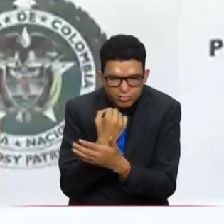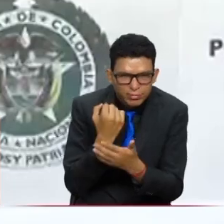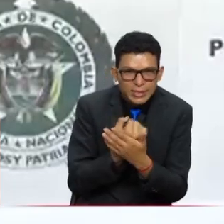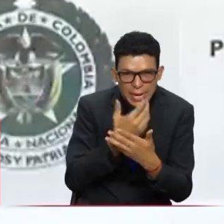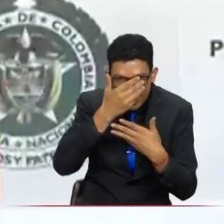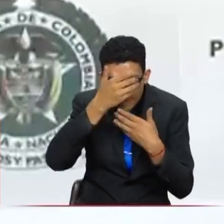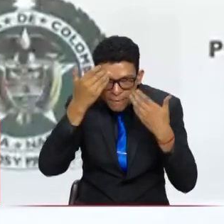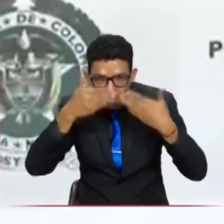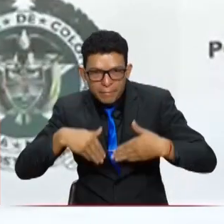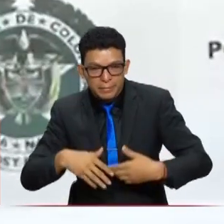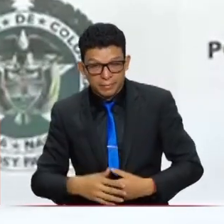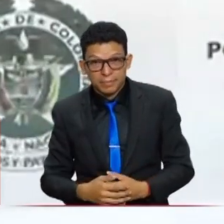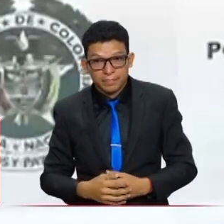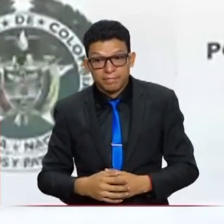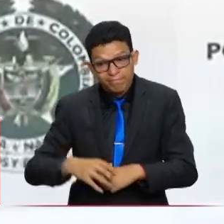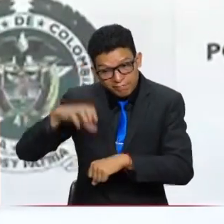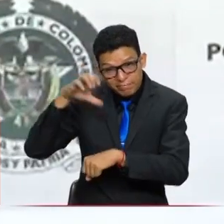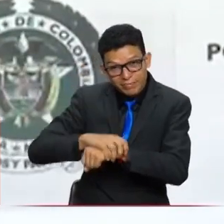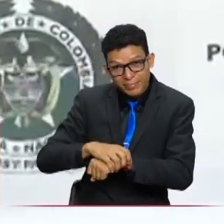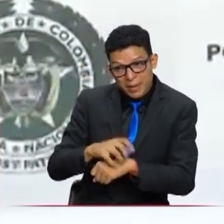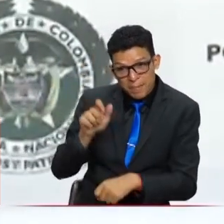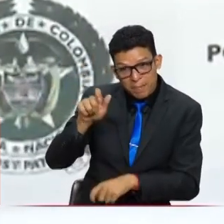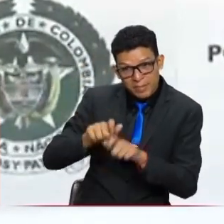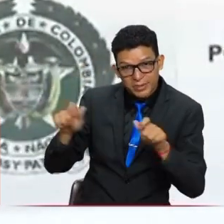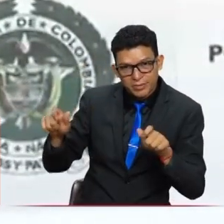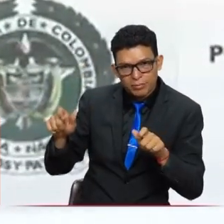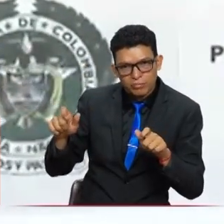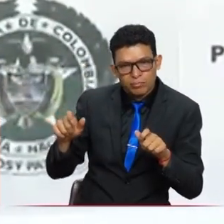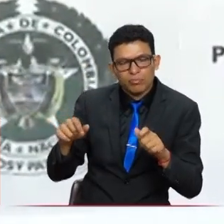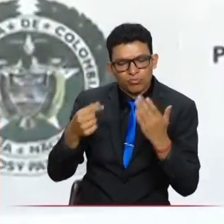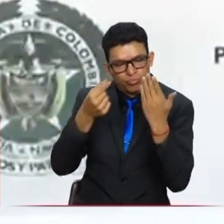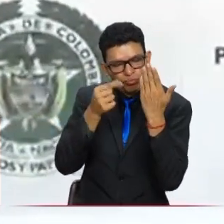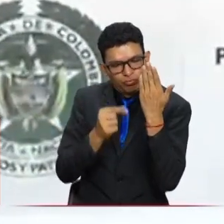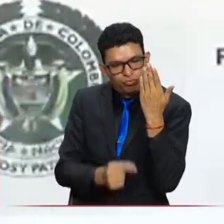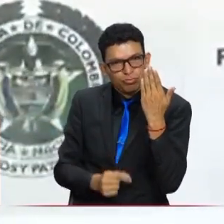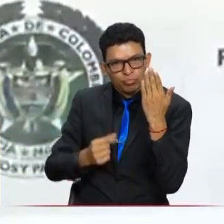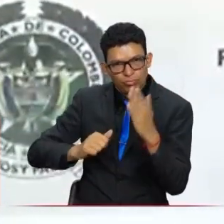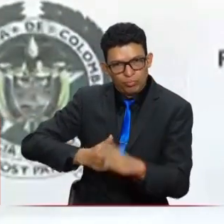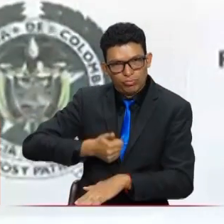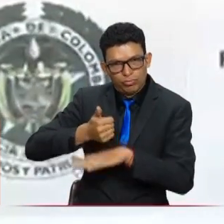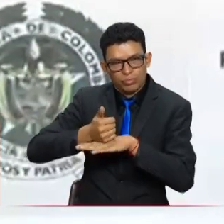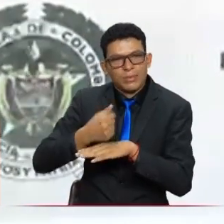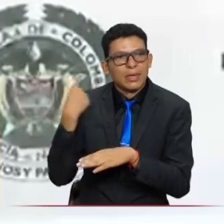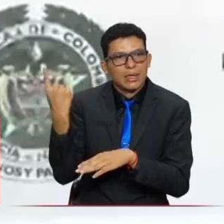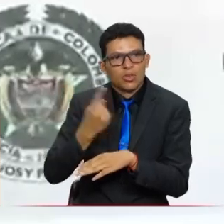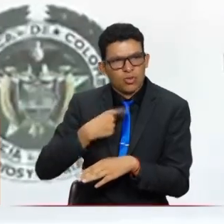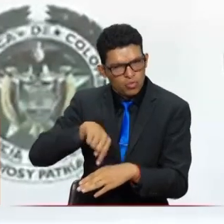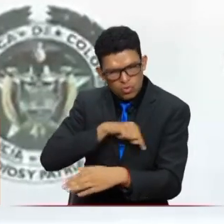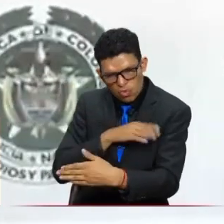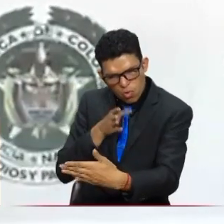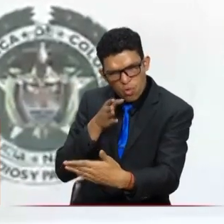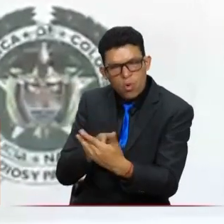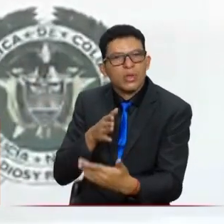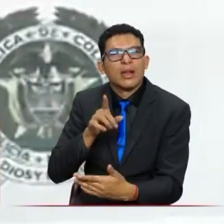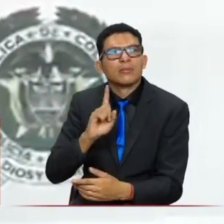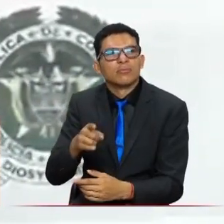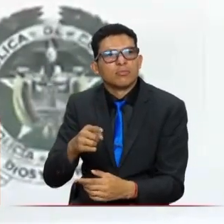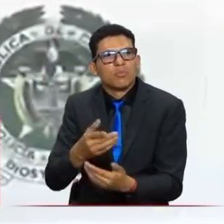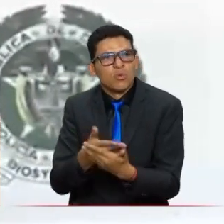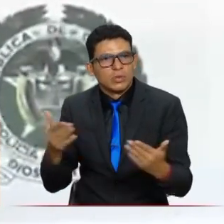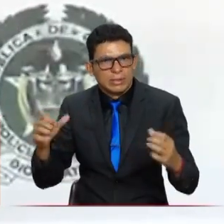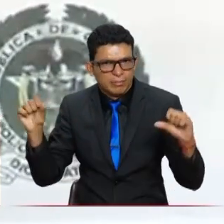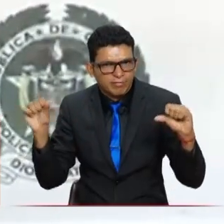municipalidad con la captura de estos delincuentes y bajo las políticas de la dirección general atac los fenómenos delictivos y